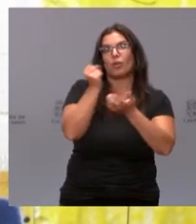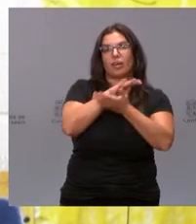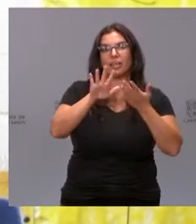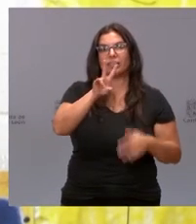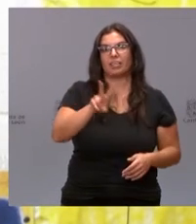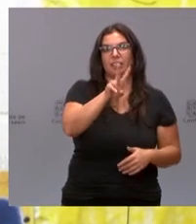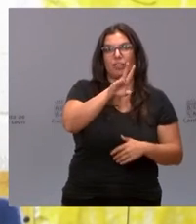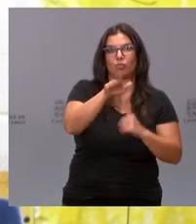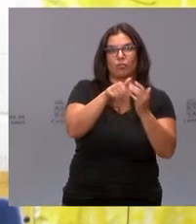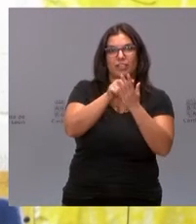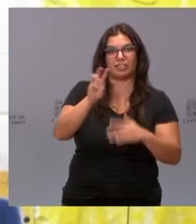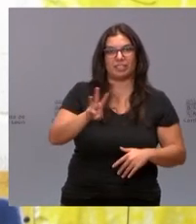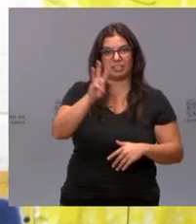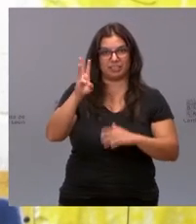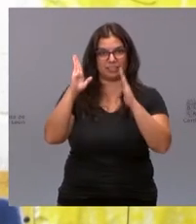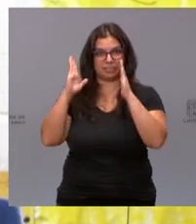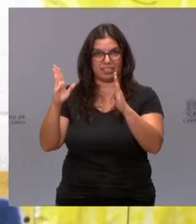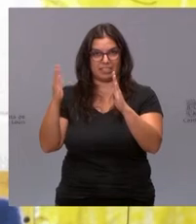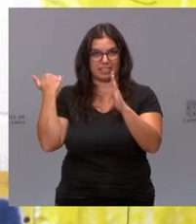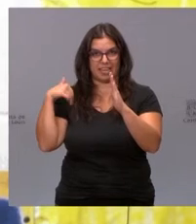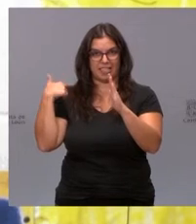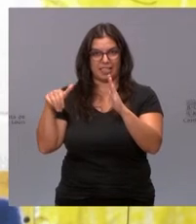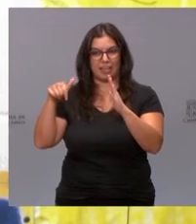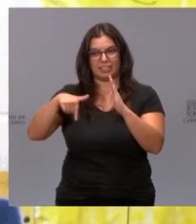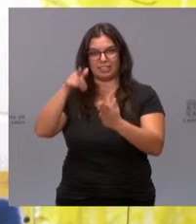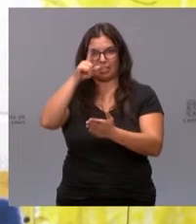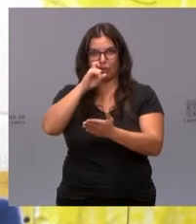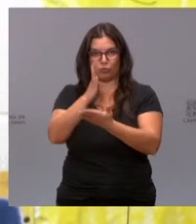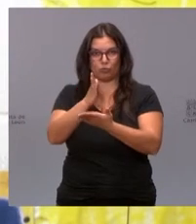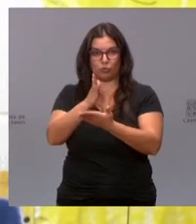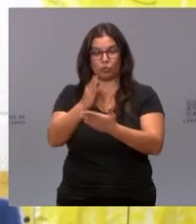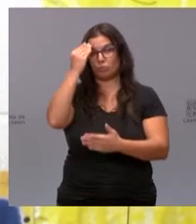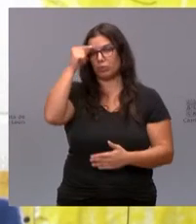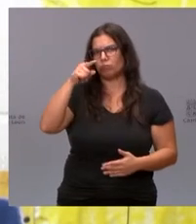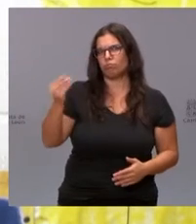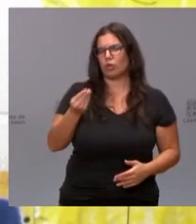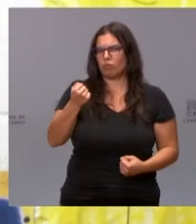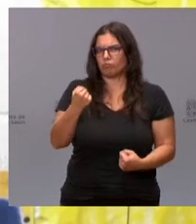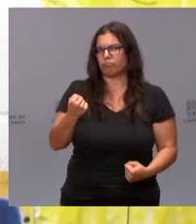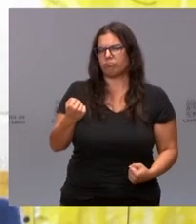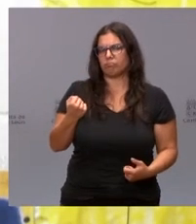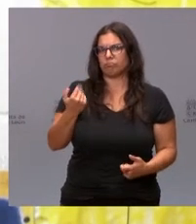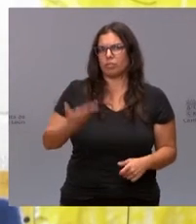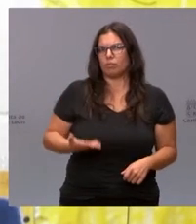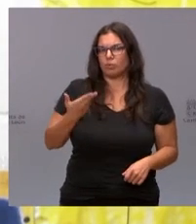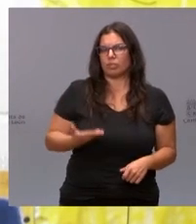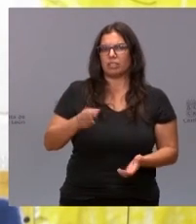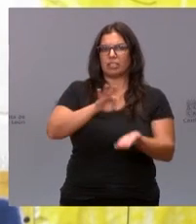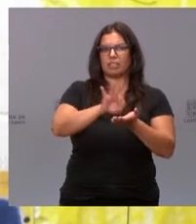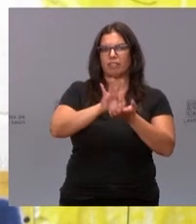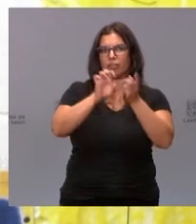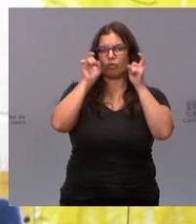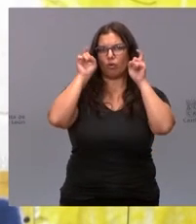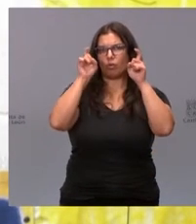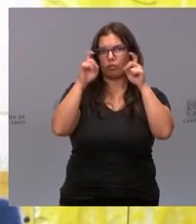2 a 3 años. Creo que es una mejora importante, potente, del servicio público educativo